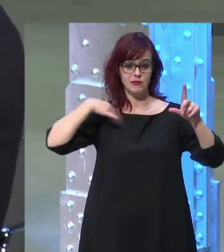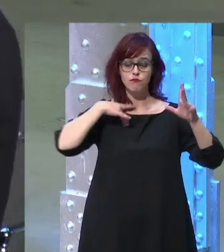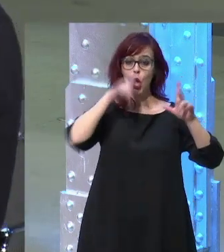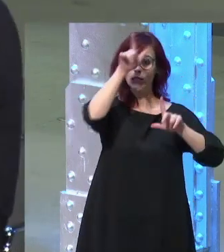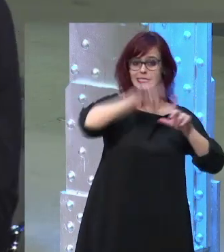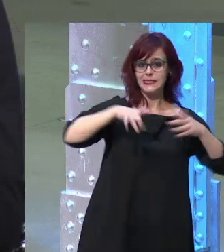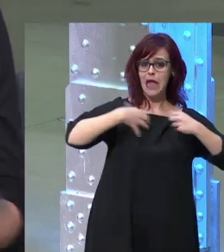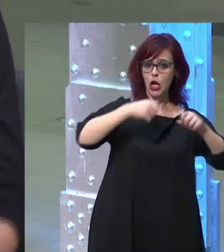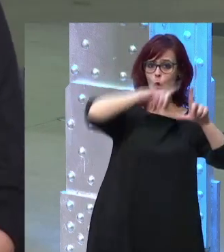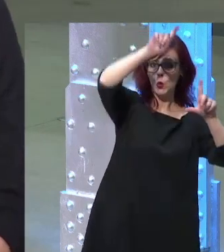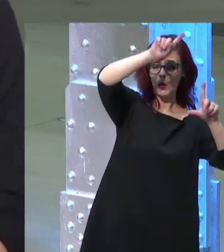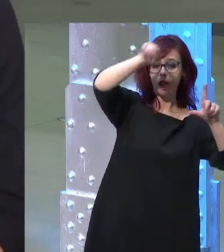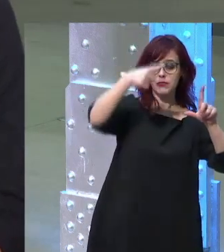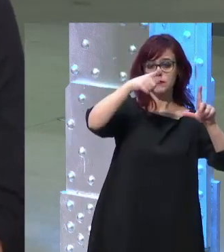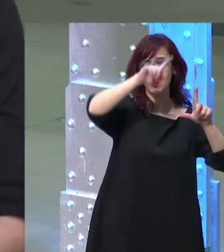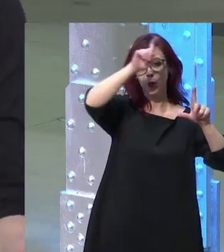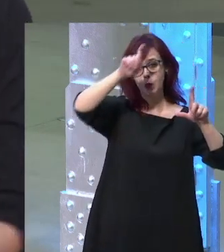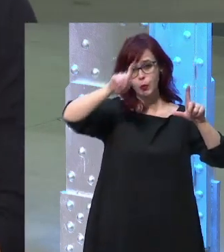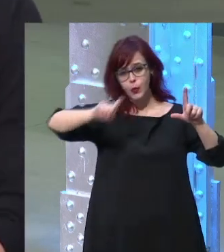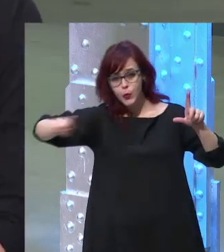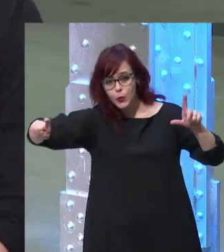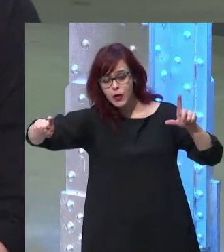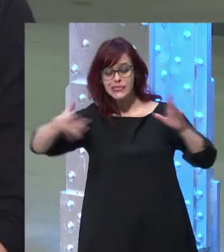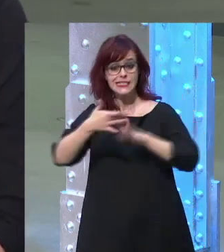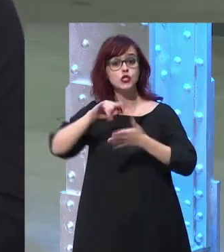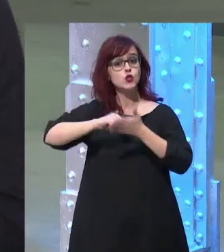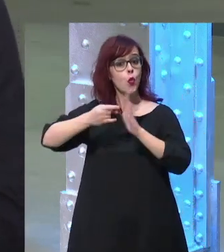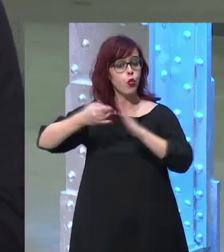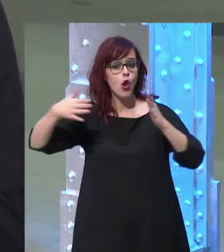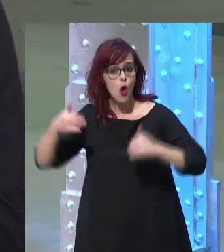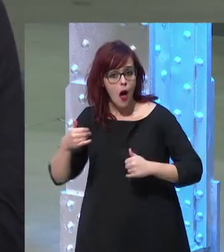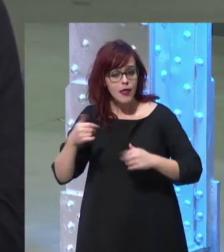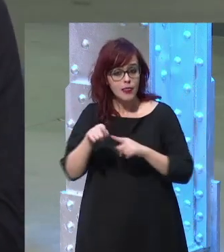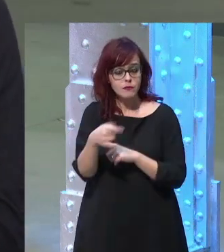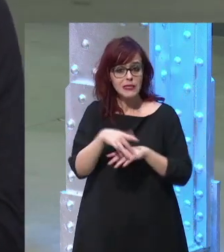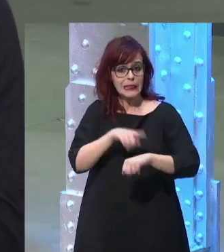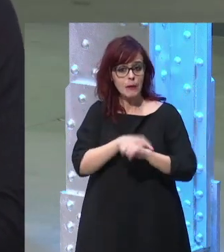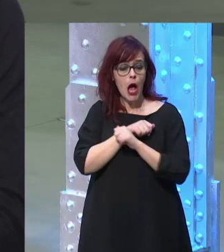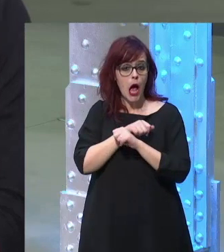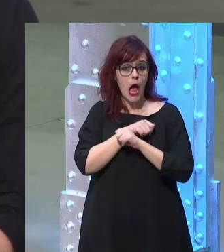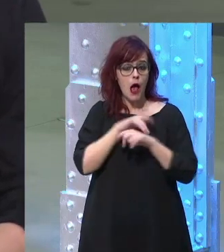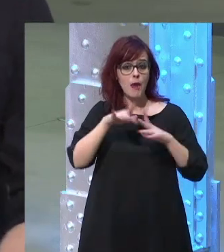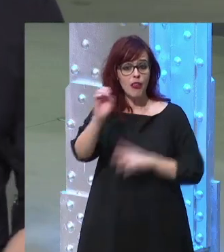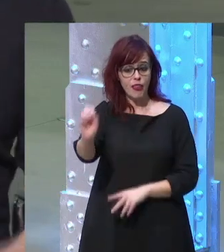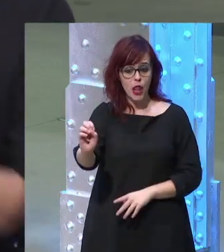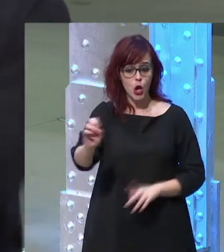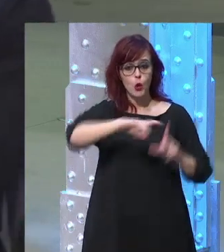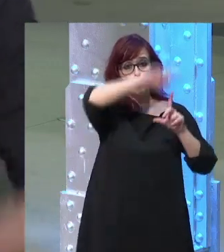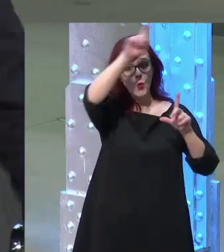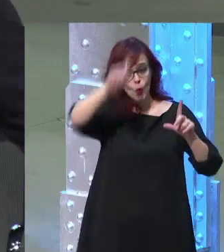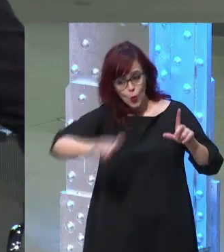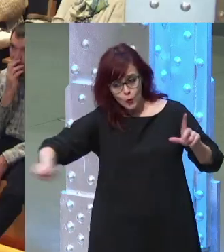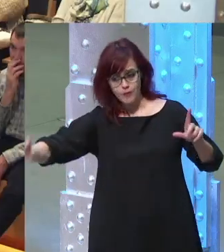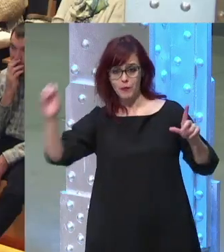Y al final, si nadie pone remedio, ¿cuántos sanos quedarán si esperamos un tiempo lo suficientemente grande? 0, ¿no? Que es